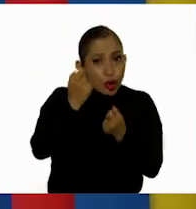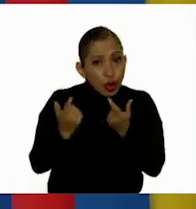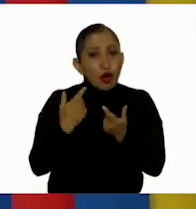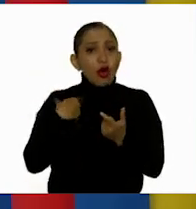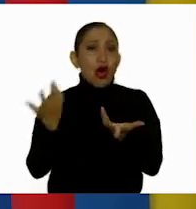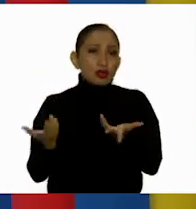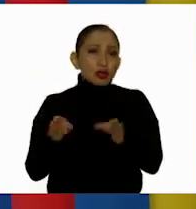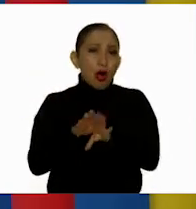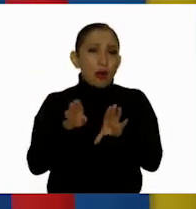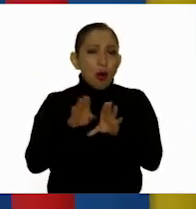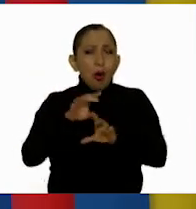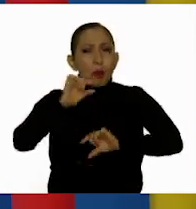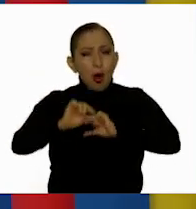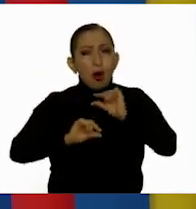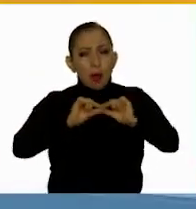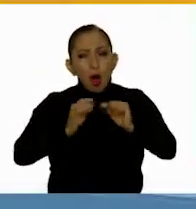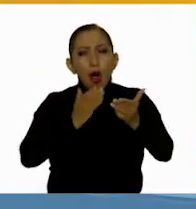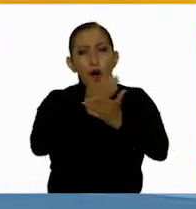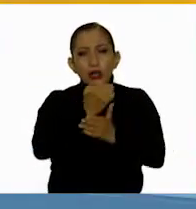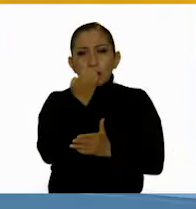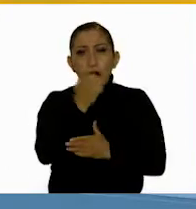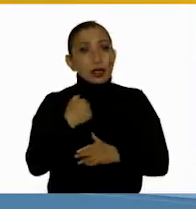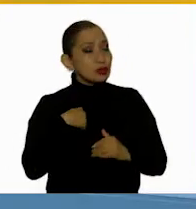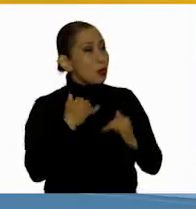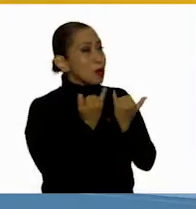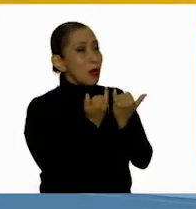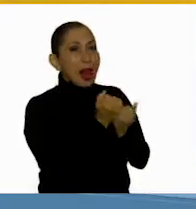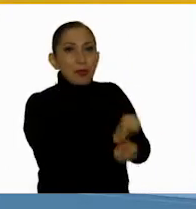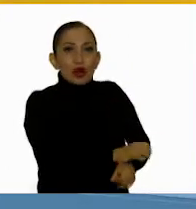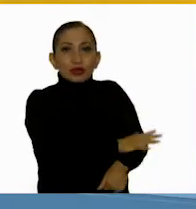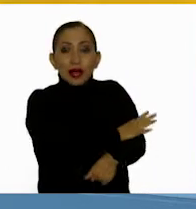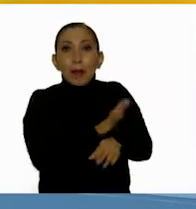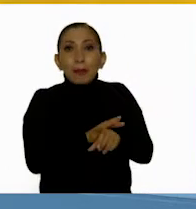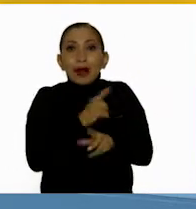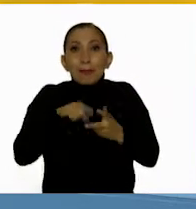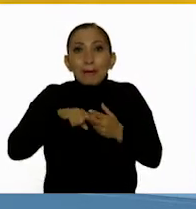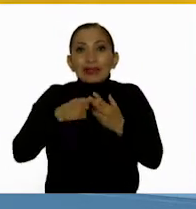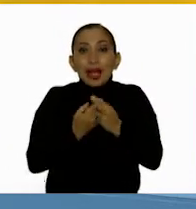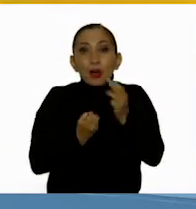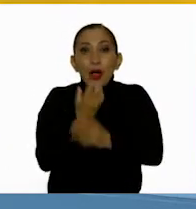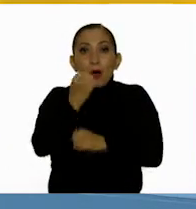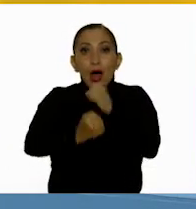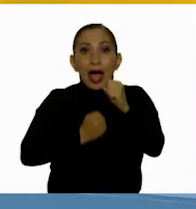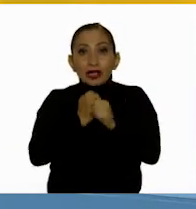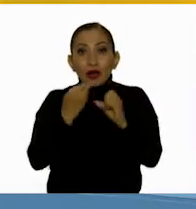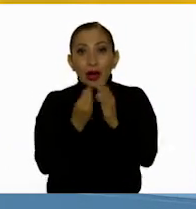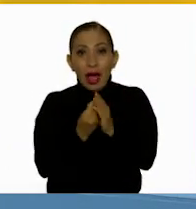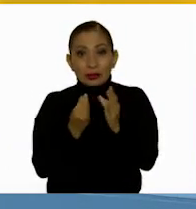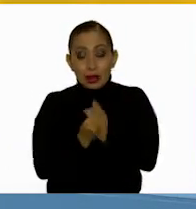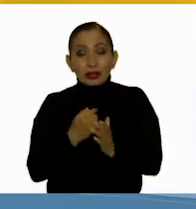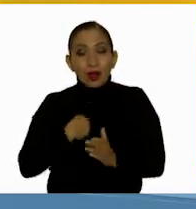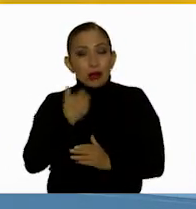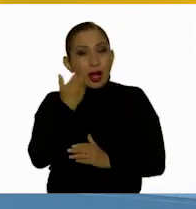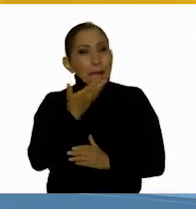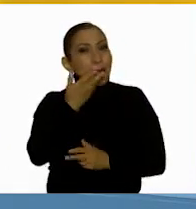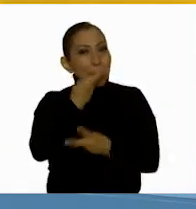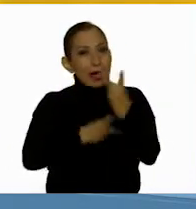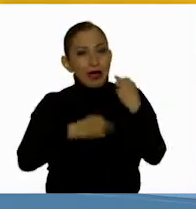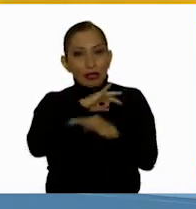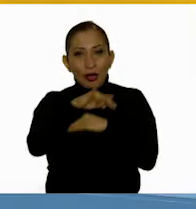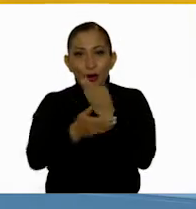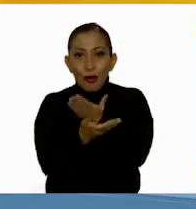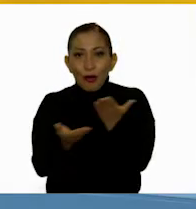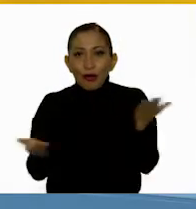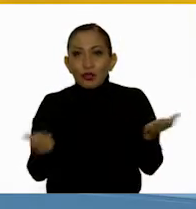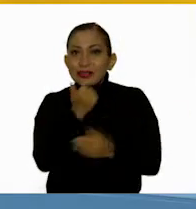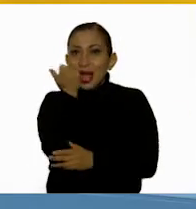regresar de manera paulatina. Ay, yo también estoy muy emocionada por comenzar un nuevo ciclo escolar y me gustaría darles la bienvenida a todas y